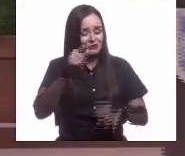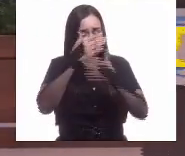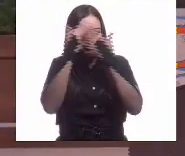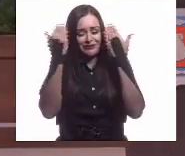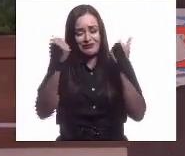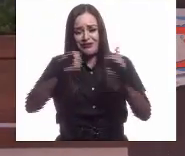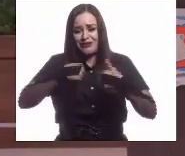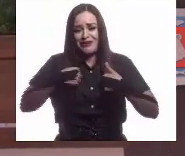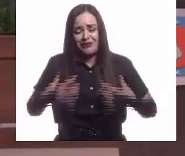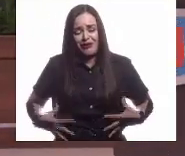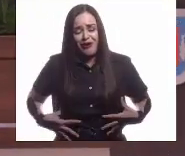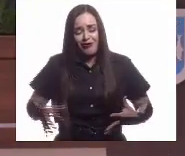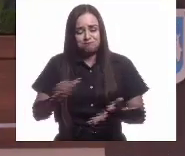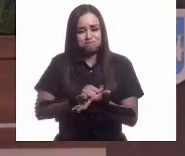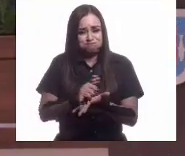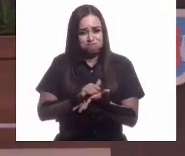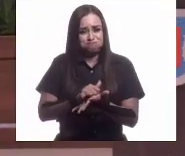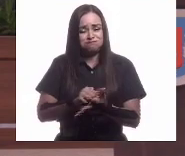pero yo sí.